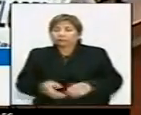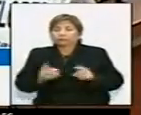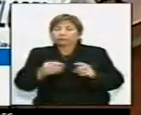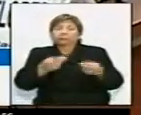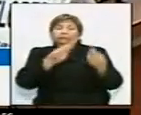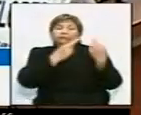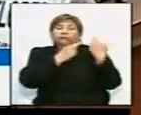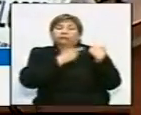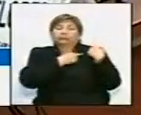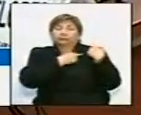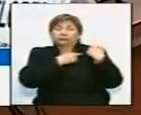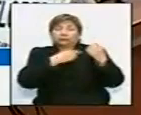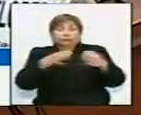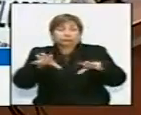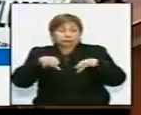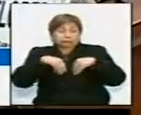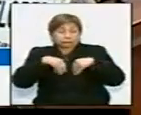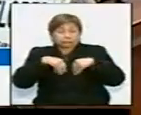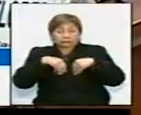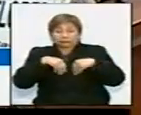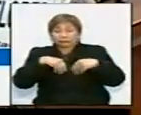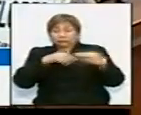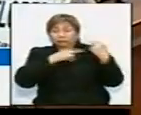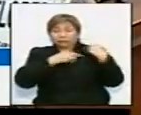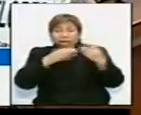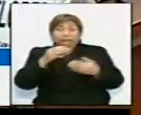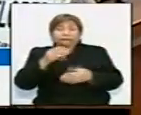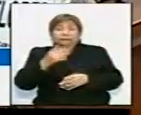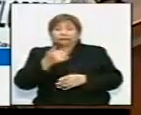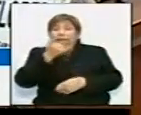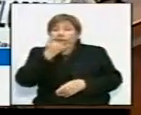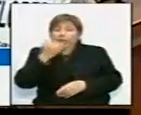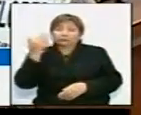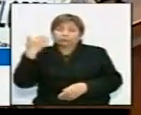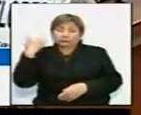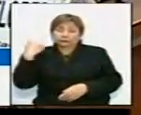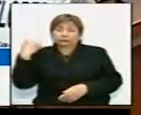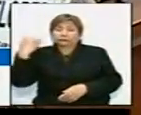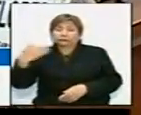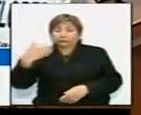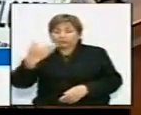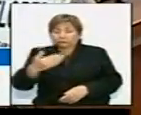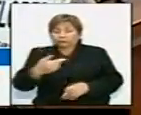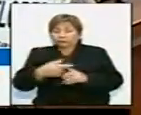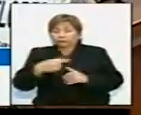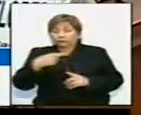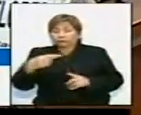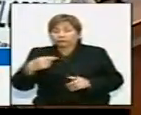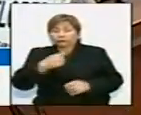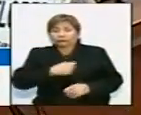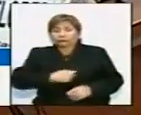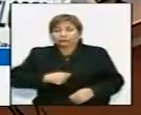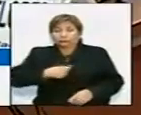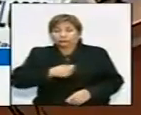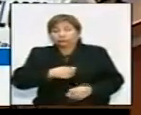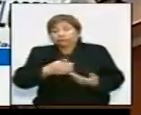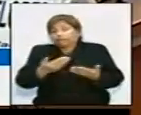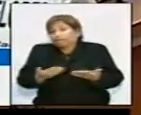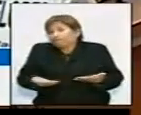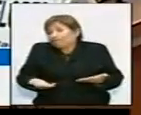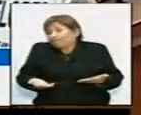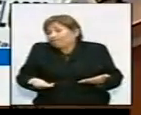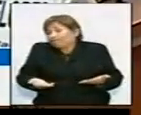asume una responsabilidad, la asume con sus activos y con sus pasivos. Y es muy lamentable,